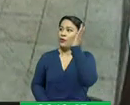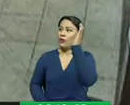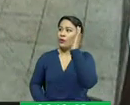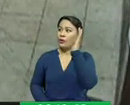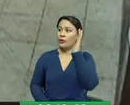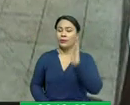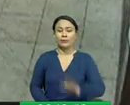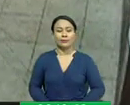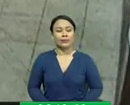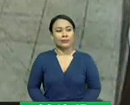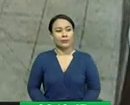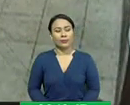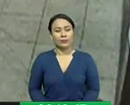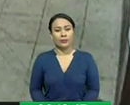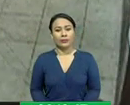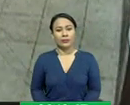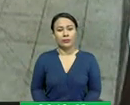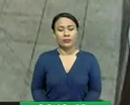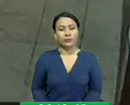sector